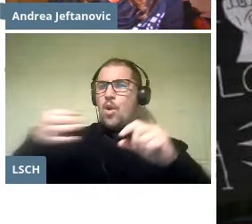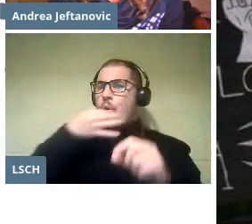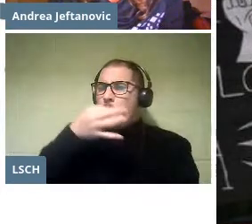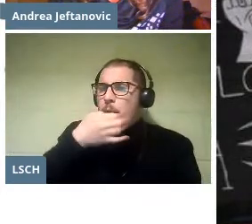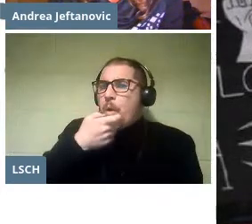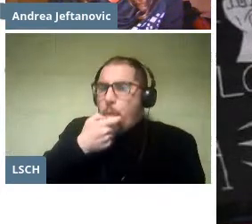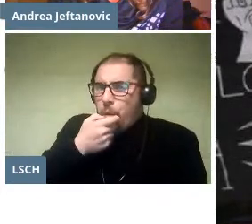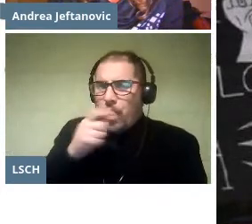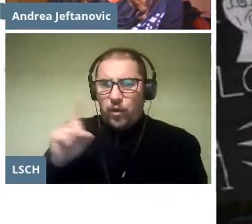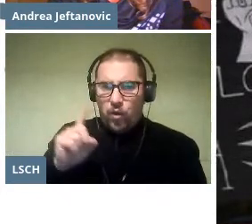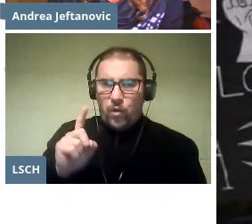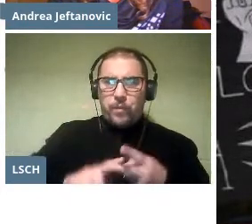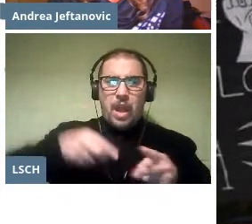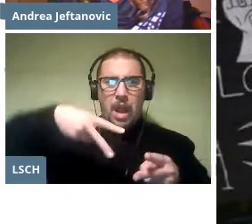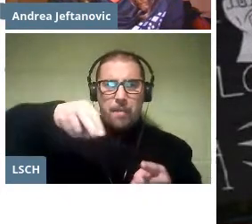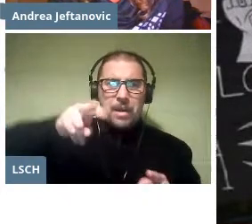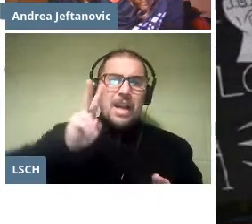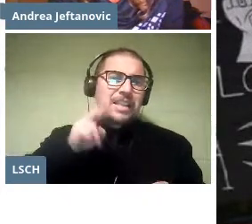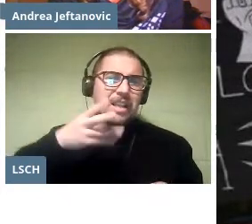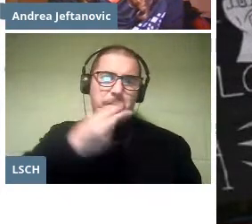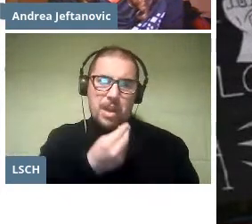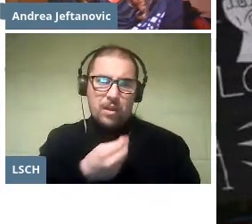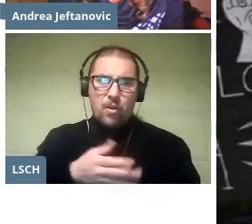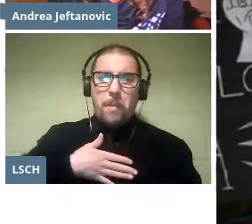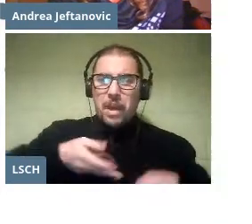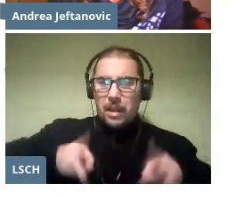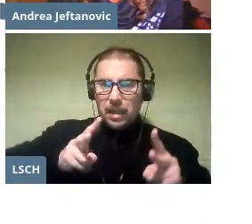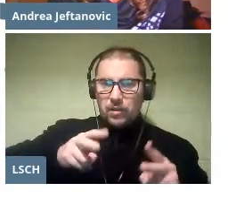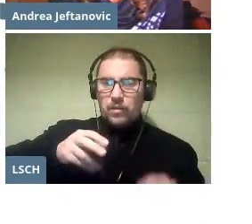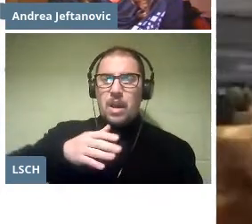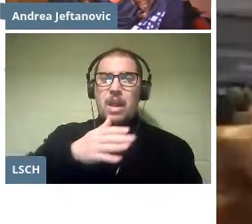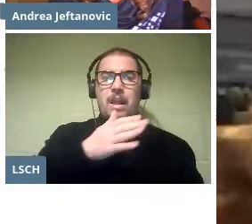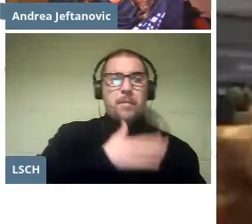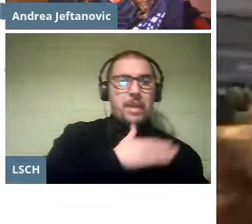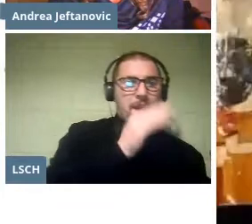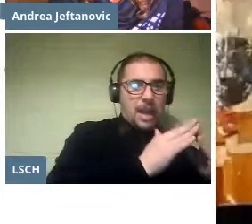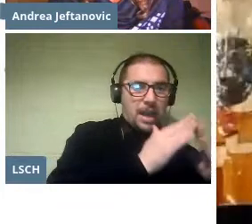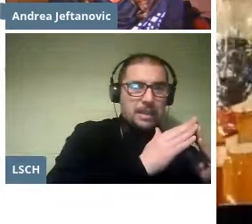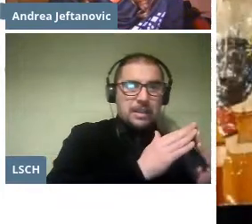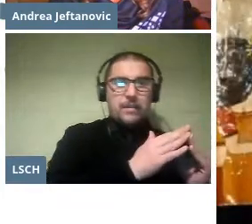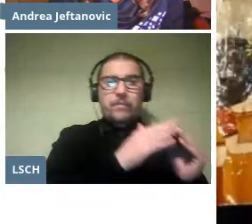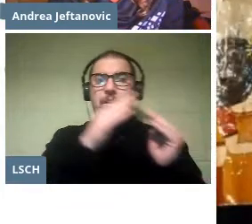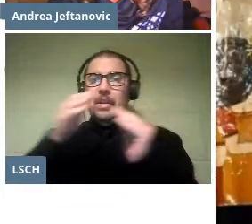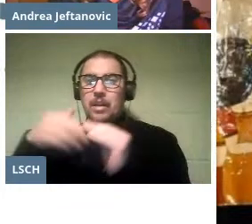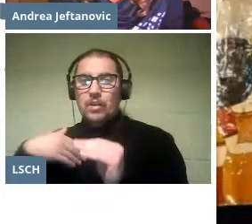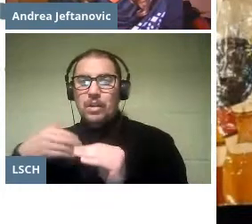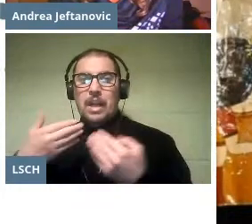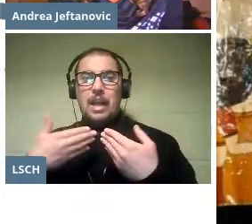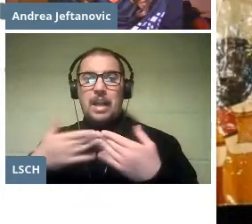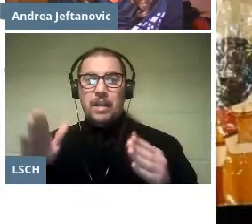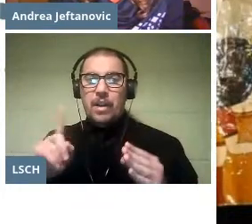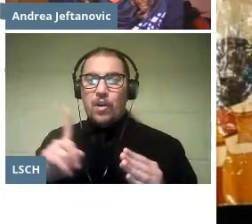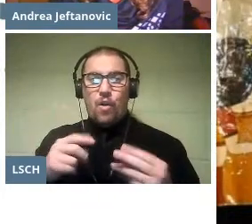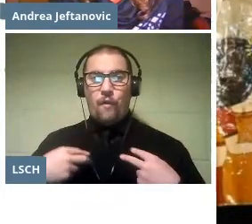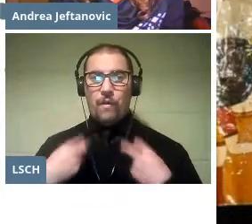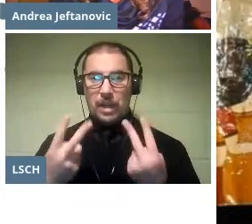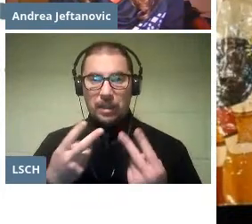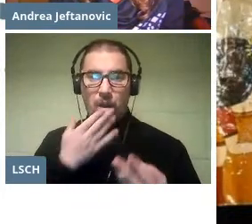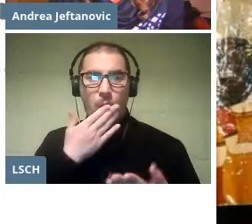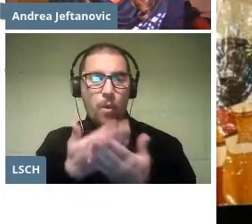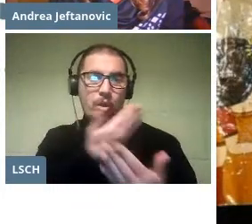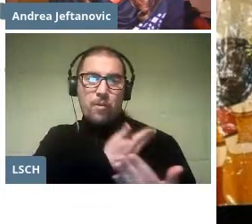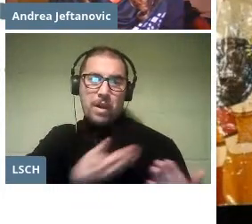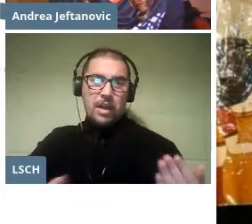derecho, caminar sin miedo. De camino a casa quiero ser libre, no valiente. Cuando el Estado maltrata, las mujeres